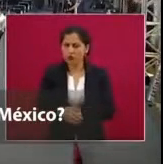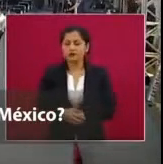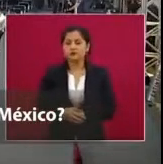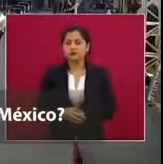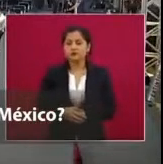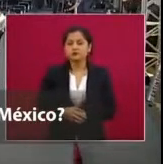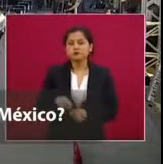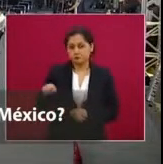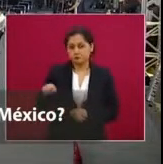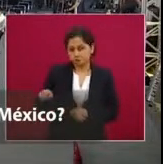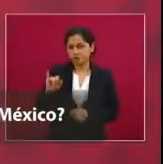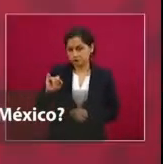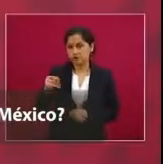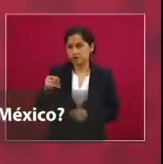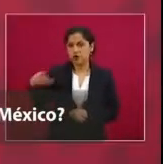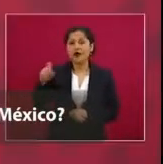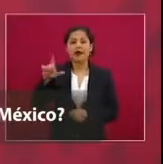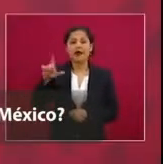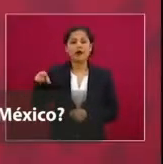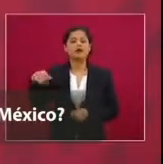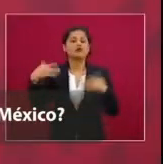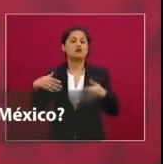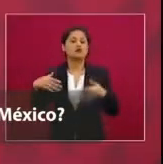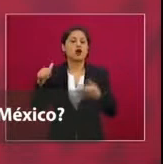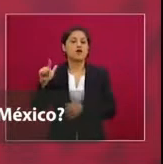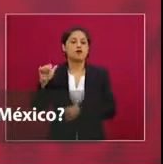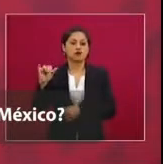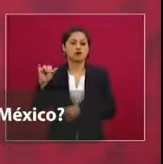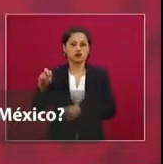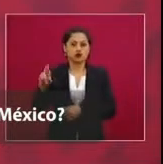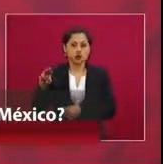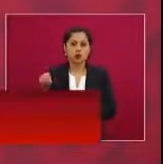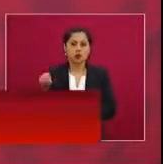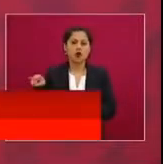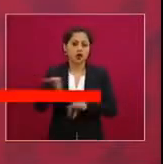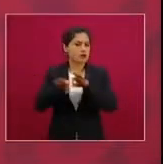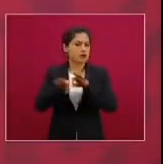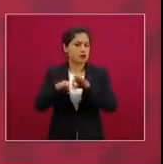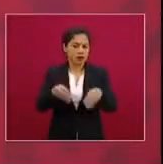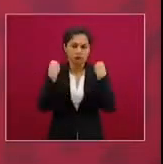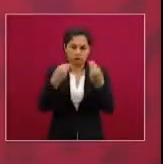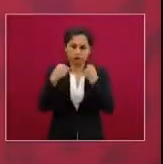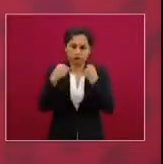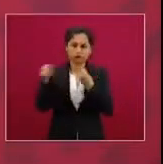trabajando bien en la oficina de Alfonso Romo. Me ayuda mucho esa oficina.